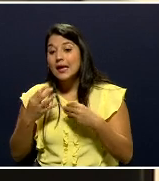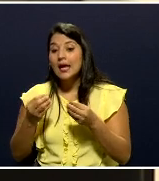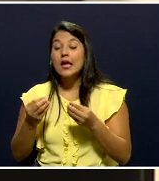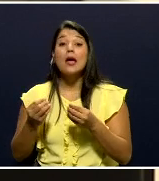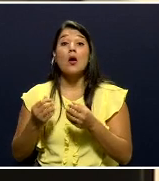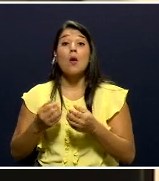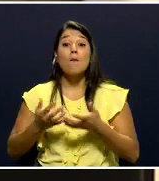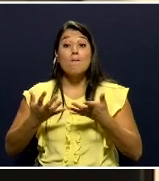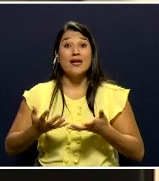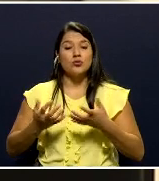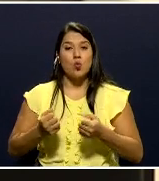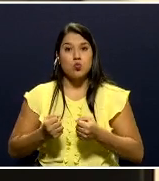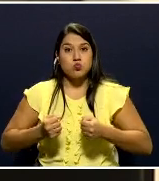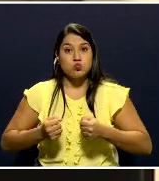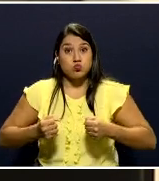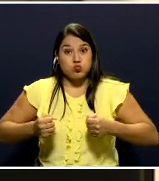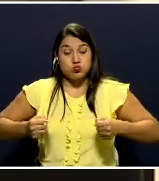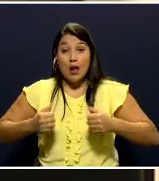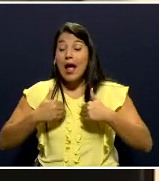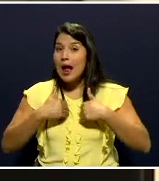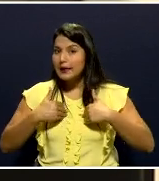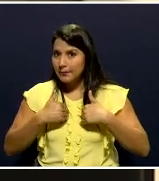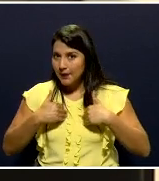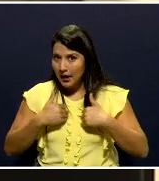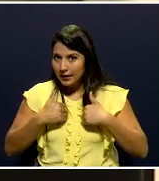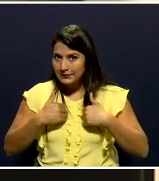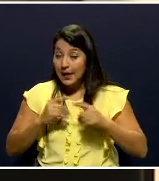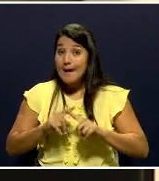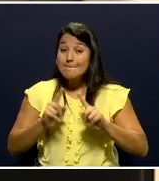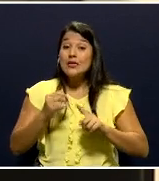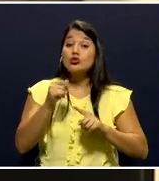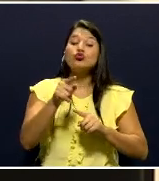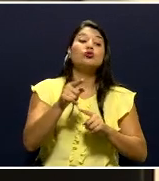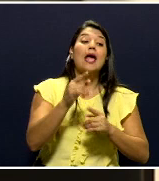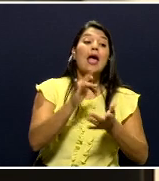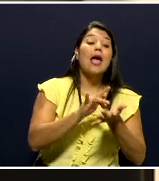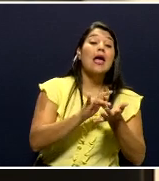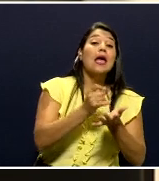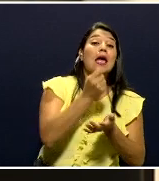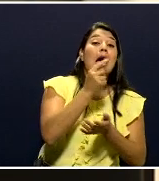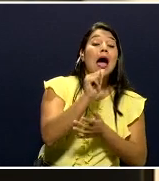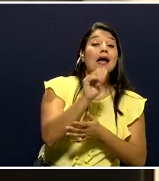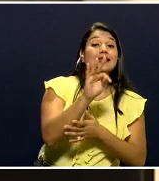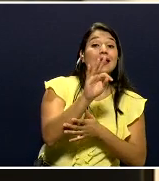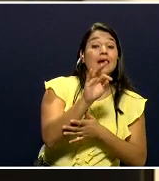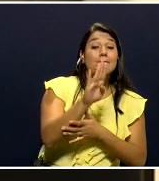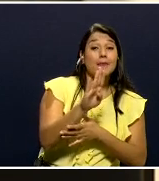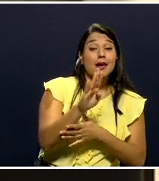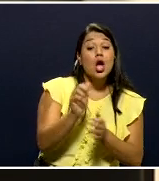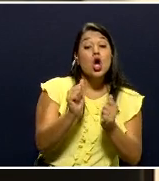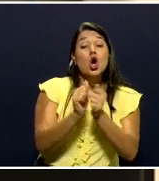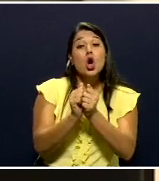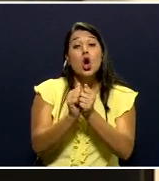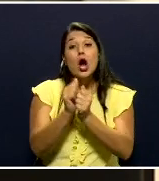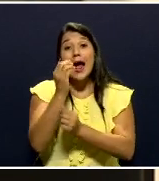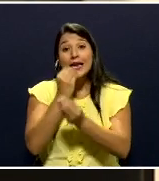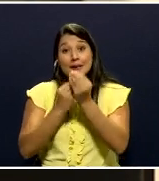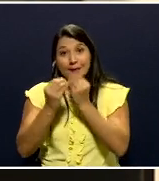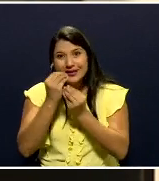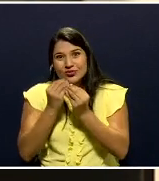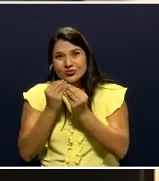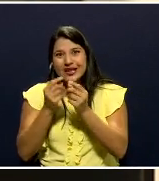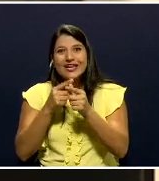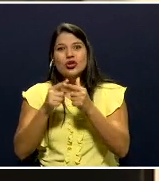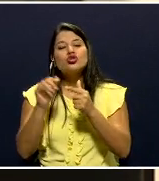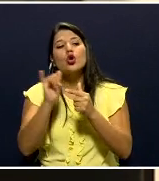mezclar los antibióticos con los alimentos vamos a seleccionar en favor de bacterias resistentes a los